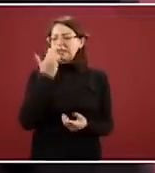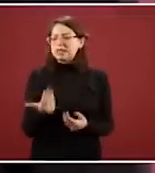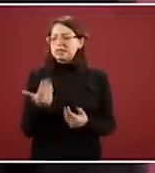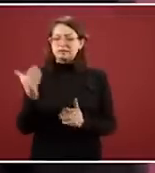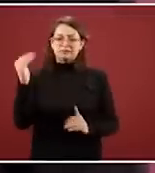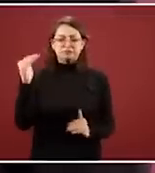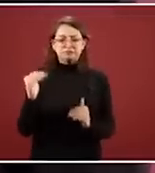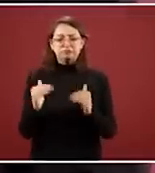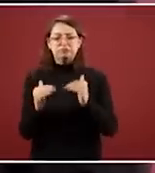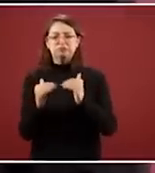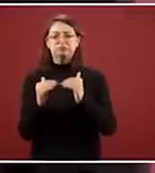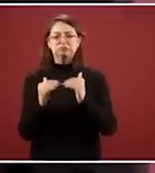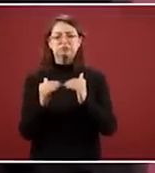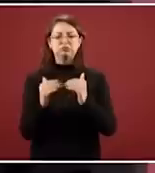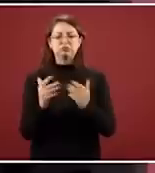están